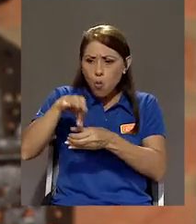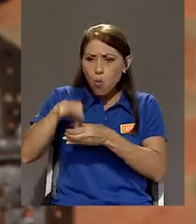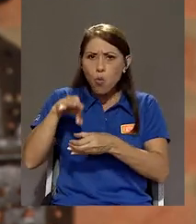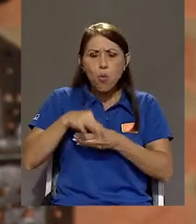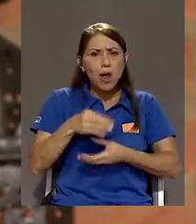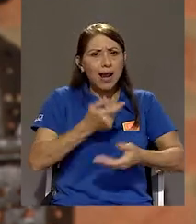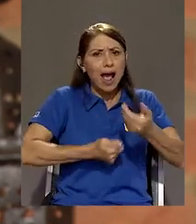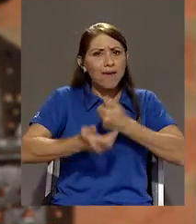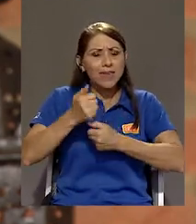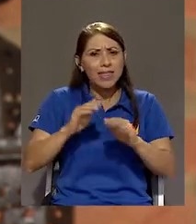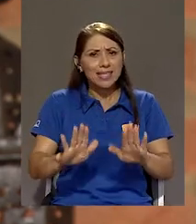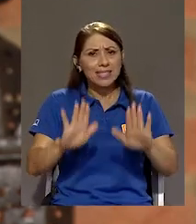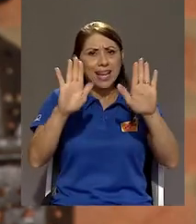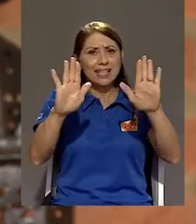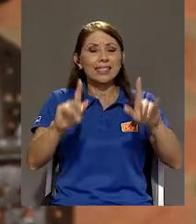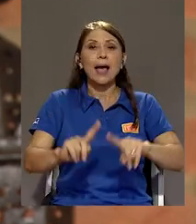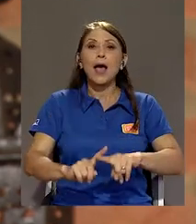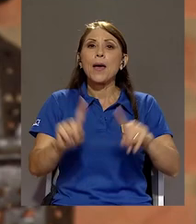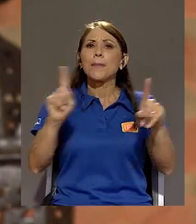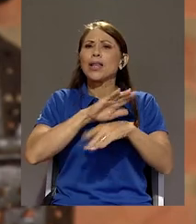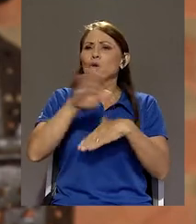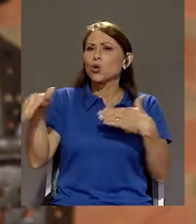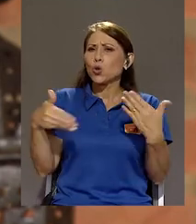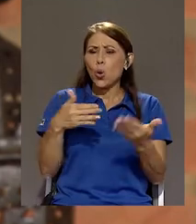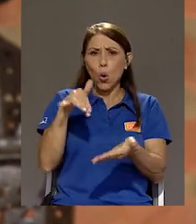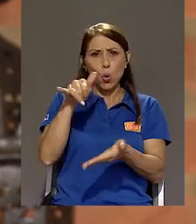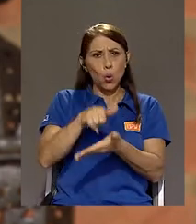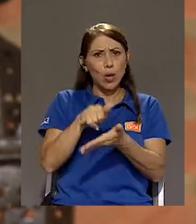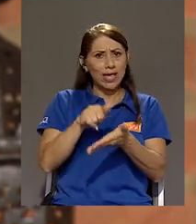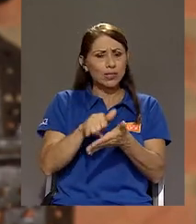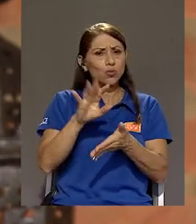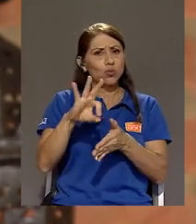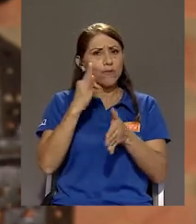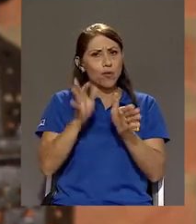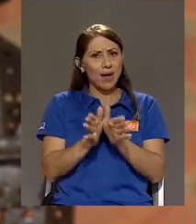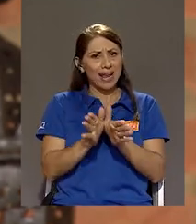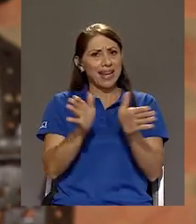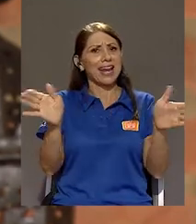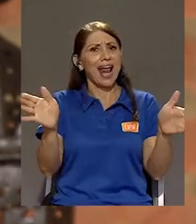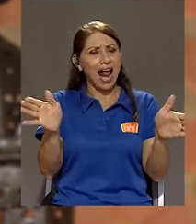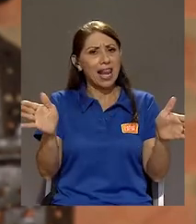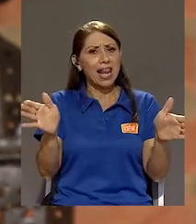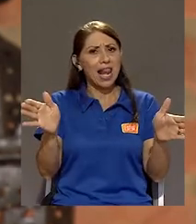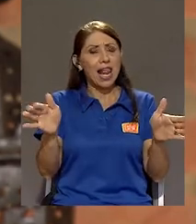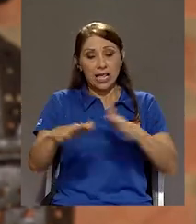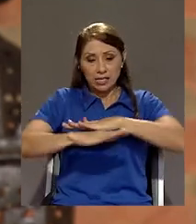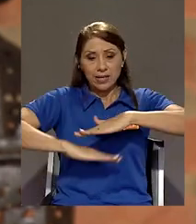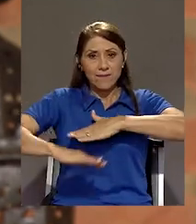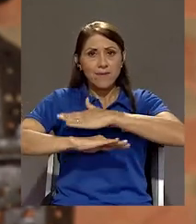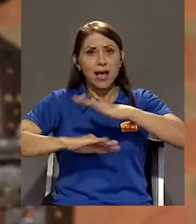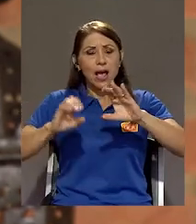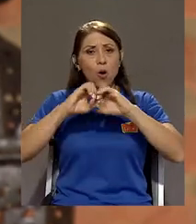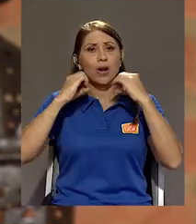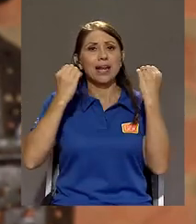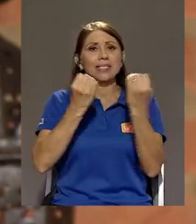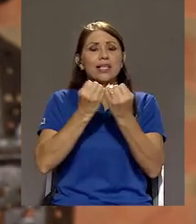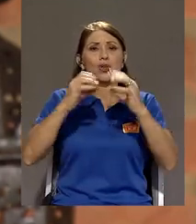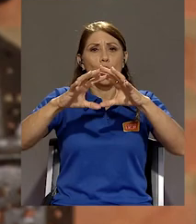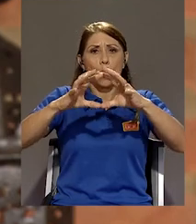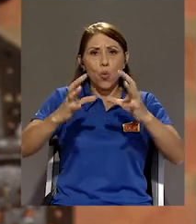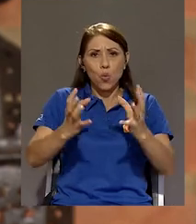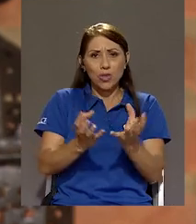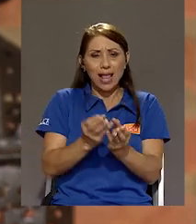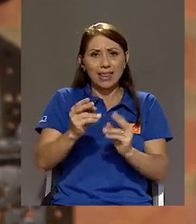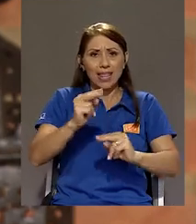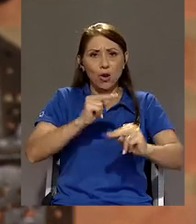este esquema institucional que se ampara de una forma muy general en la Organización Mundial de Comercio, que es el